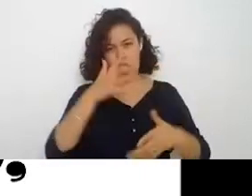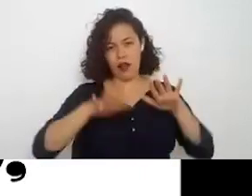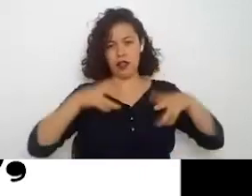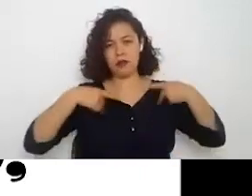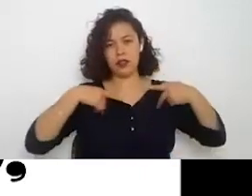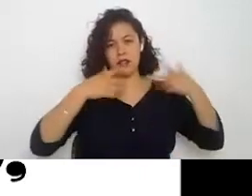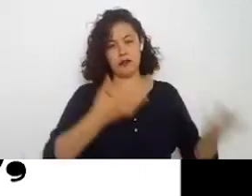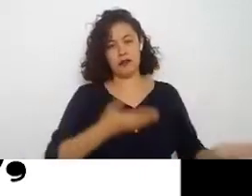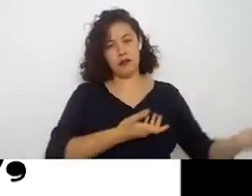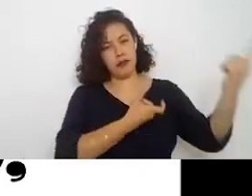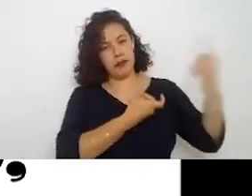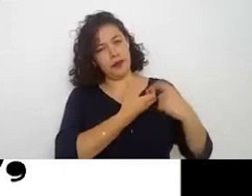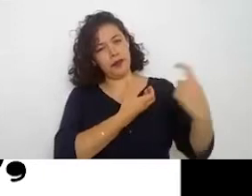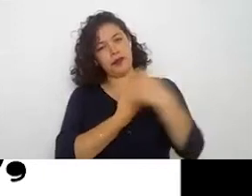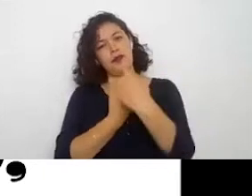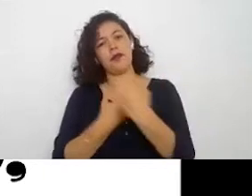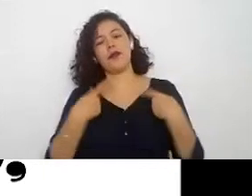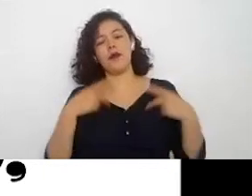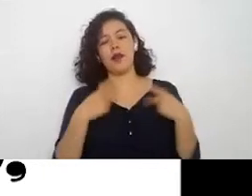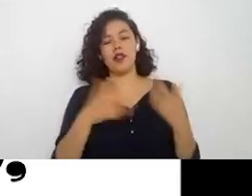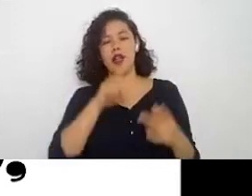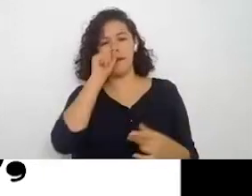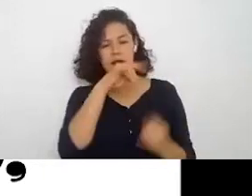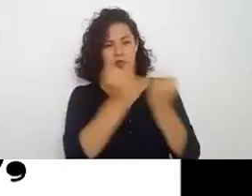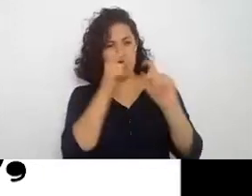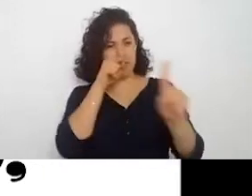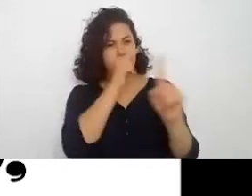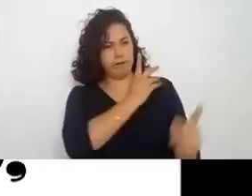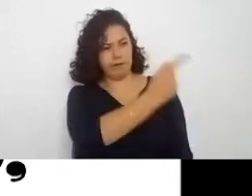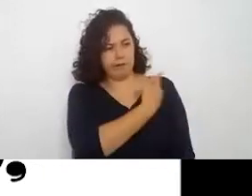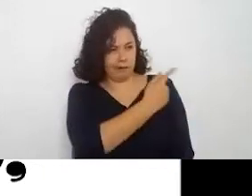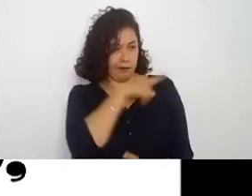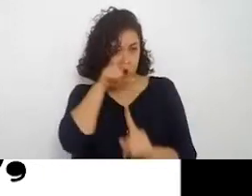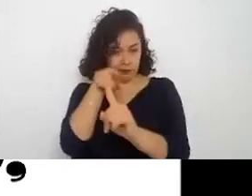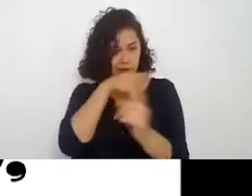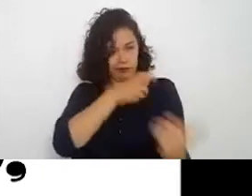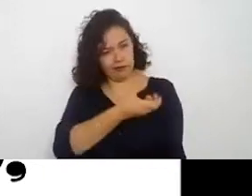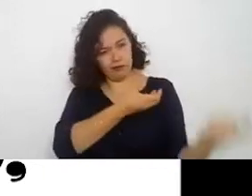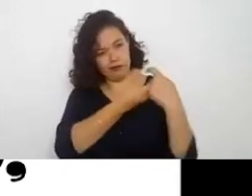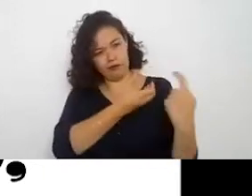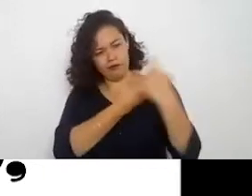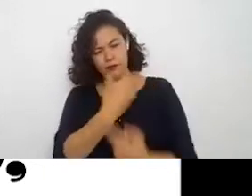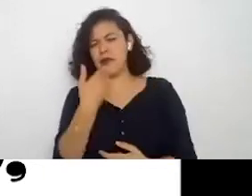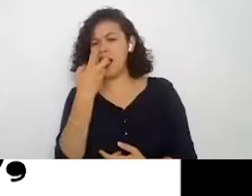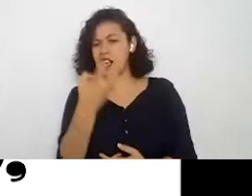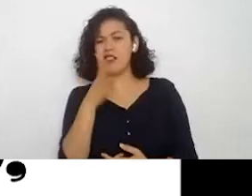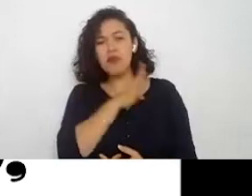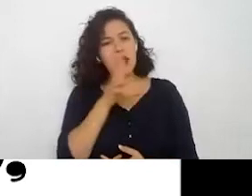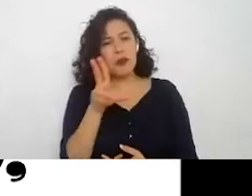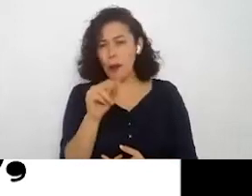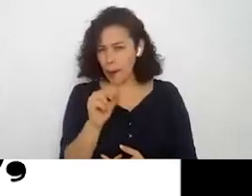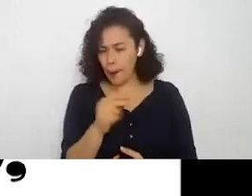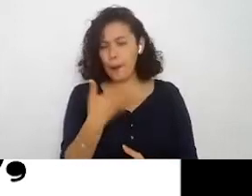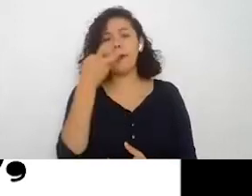personas afines a nuestra causa, ¿sí? Y no está mal, al contrario, es algo que nos